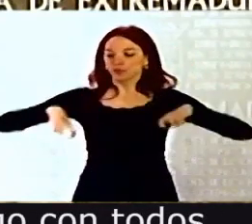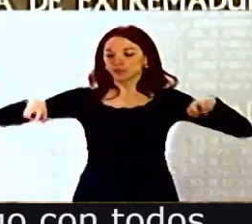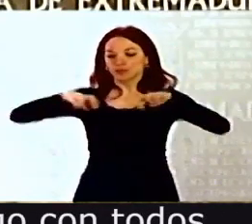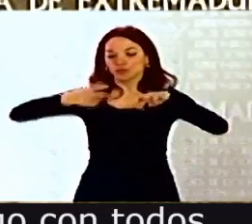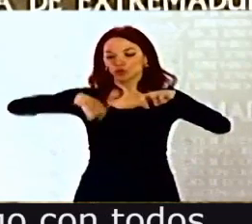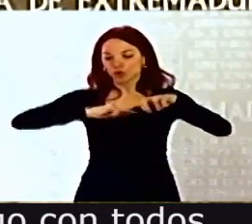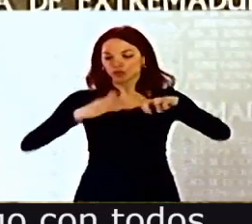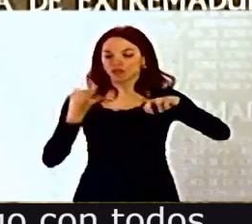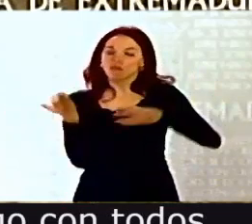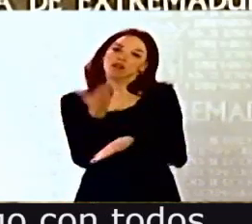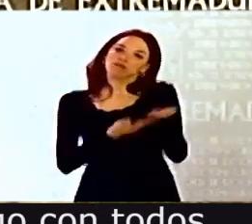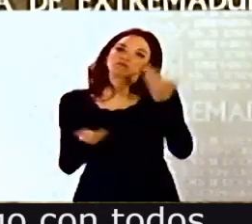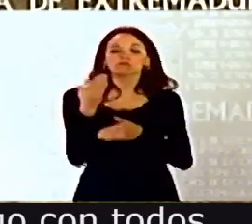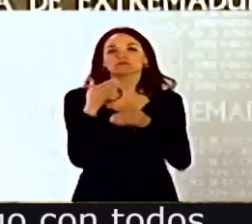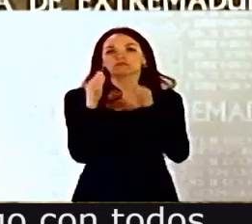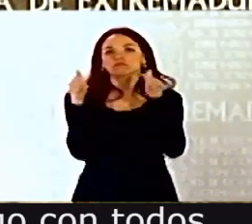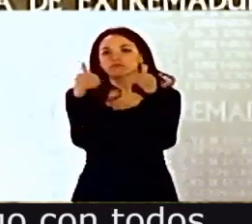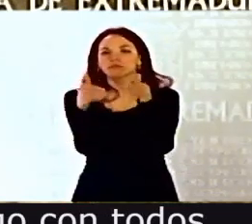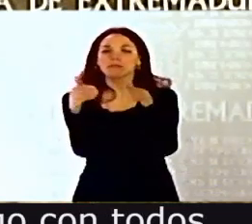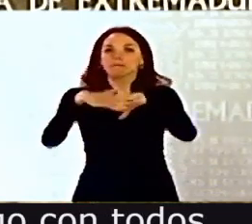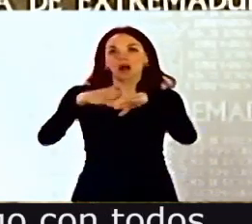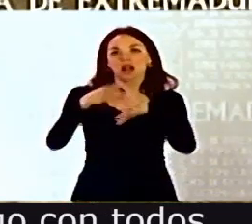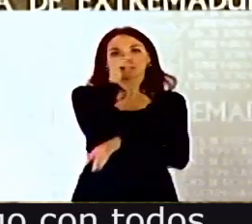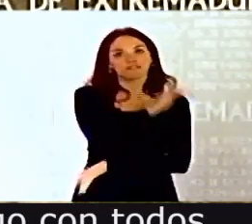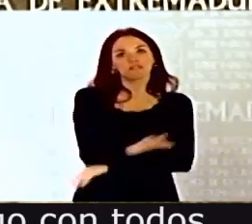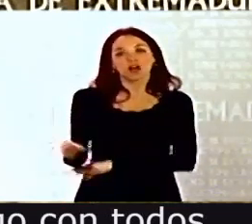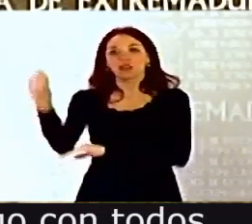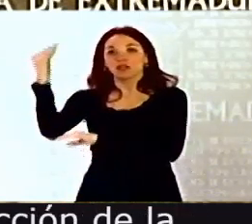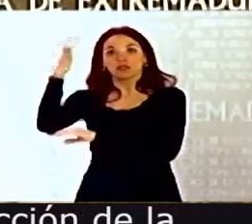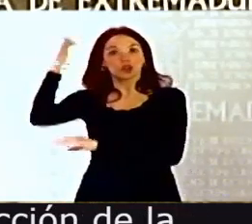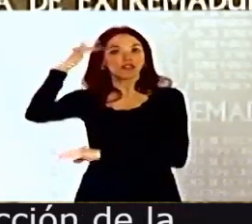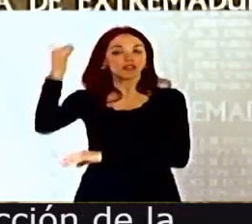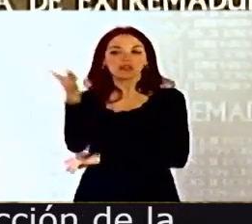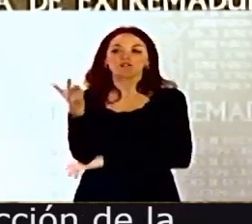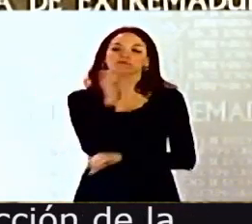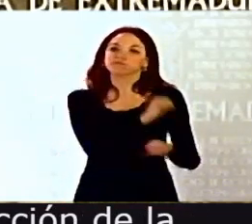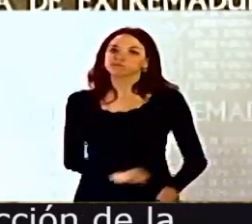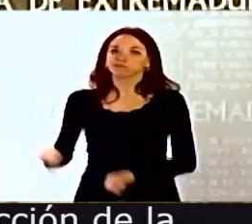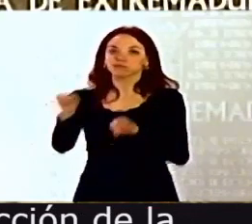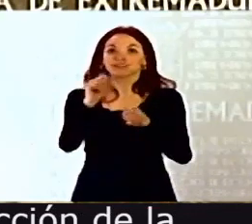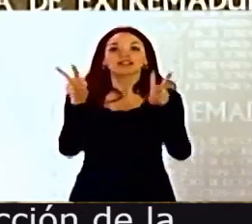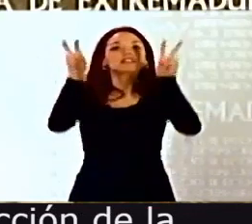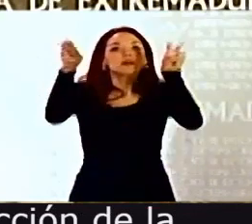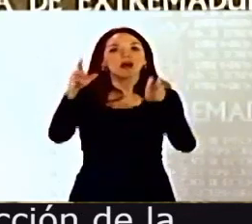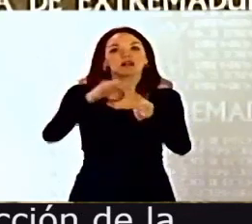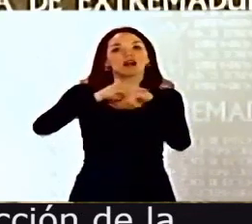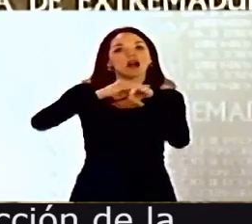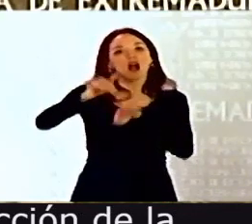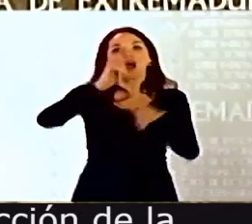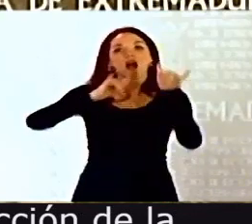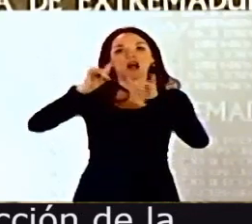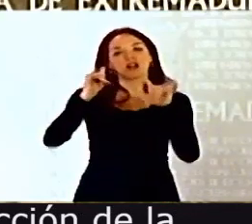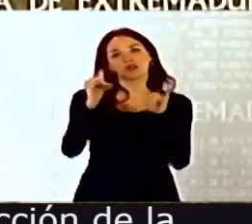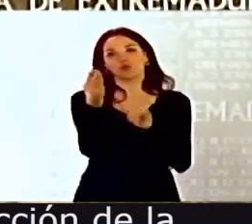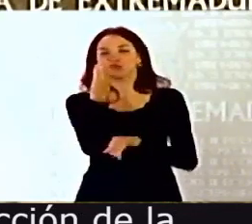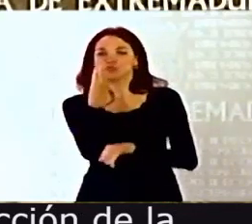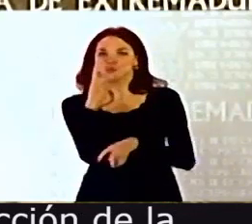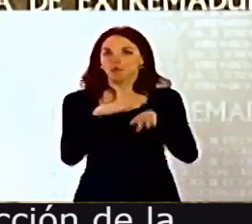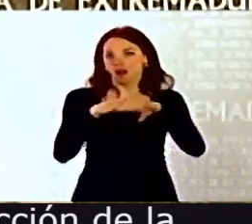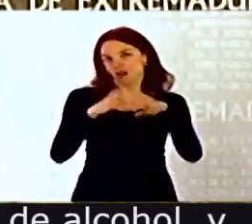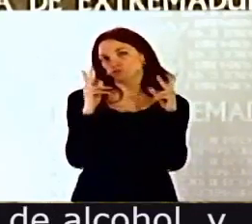implicados en la protección de la infancia y de la adolescencia respecto del consumo de alcohol y muy especialmente respecto